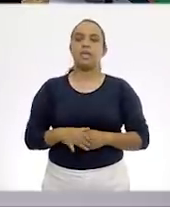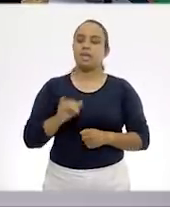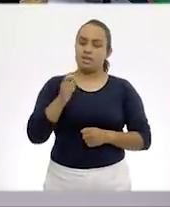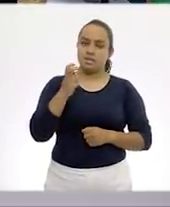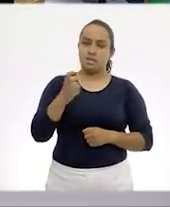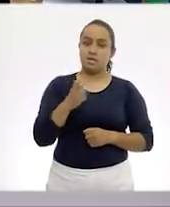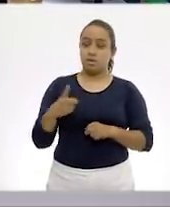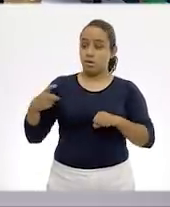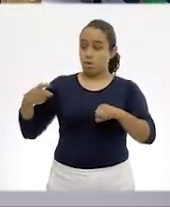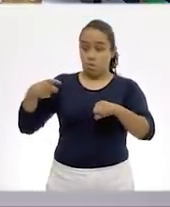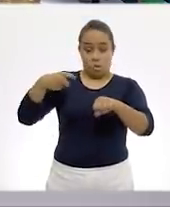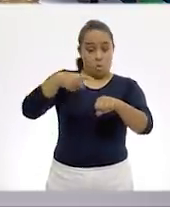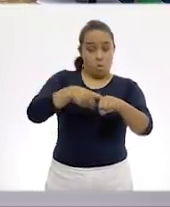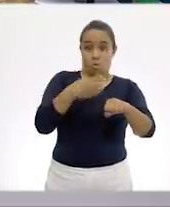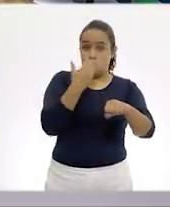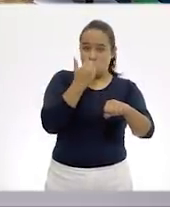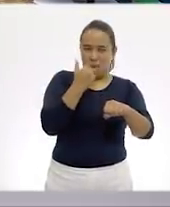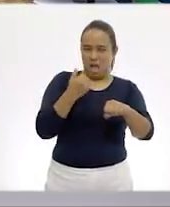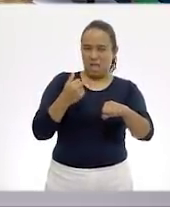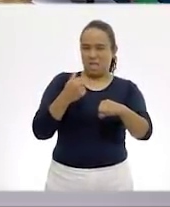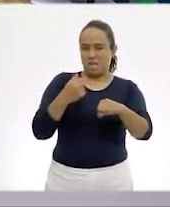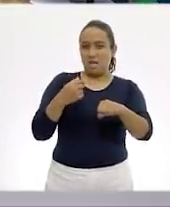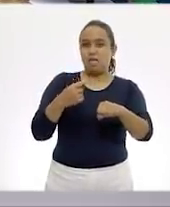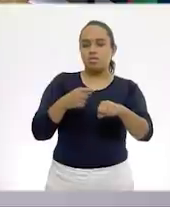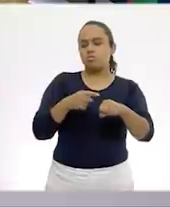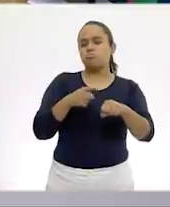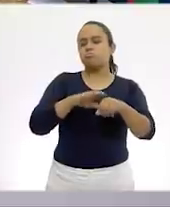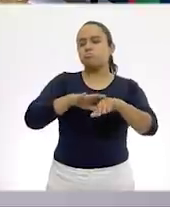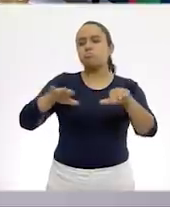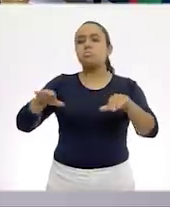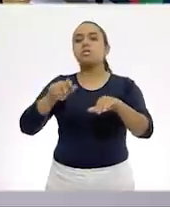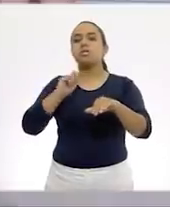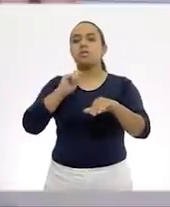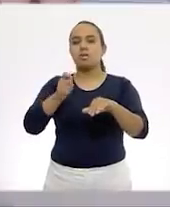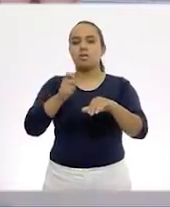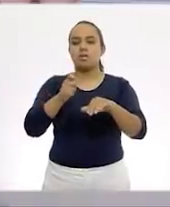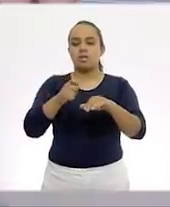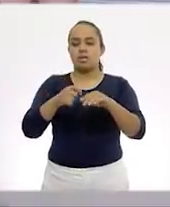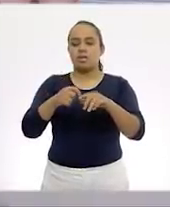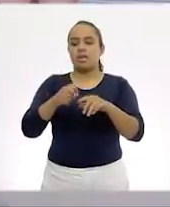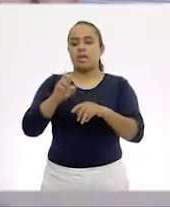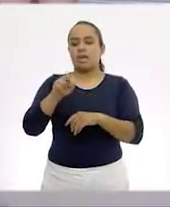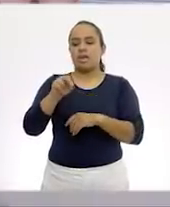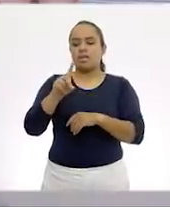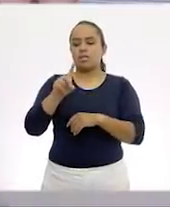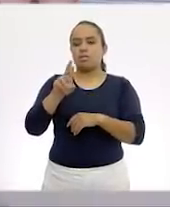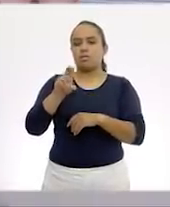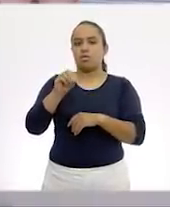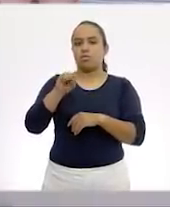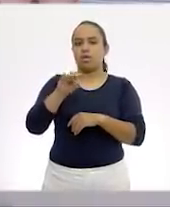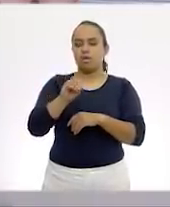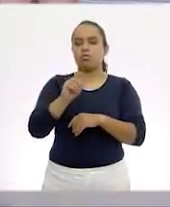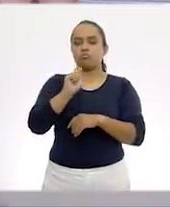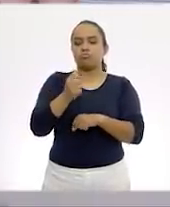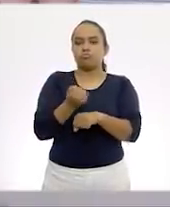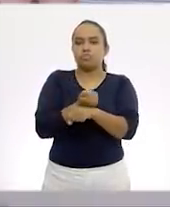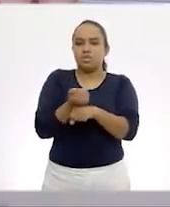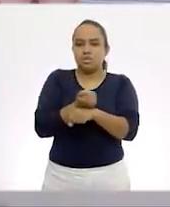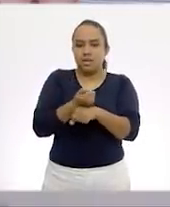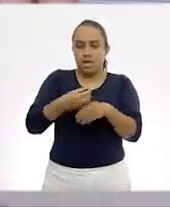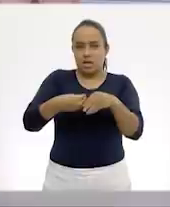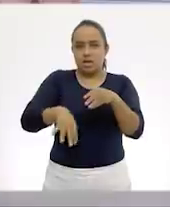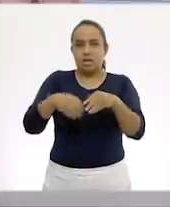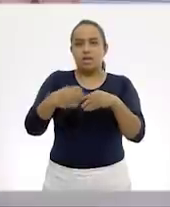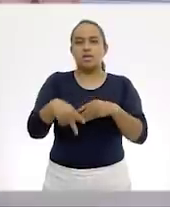no fecundado se degrada y el endometrio se desprende, lo cual produce un sangrado que fluye por